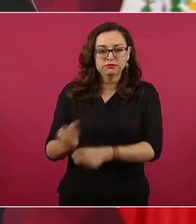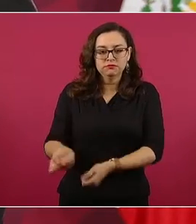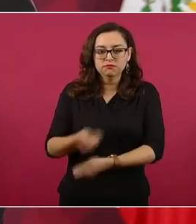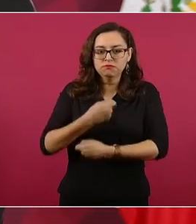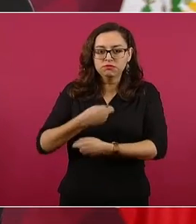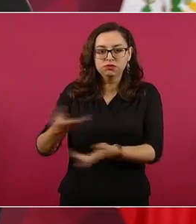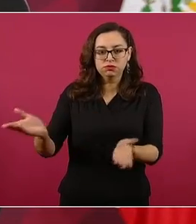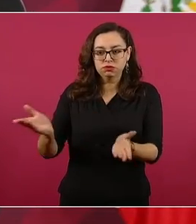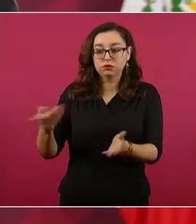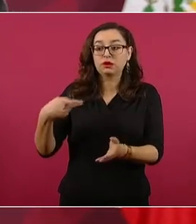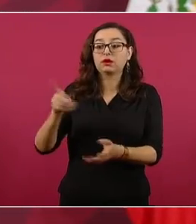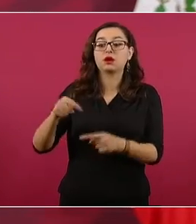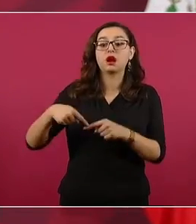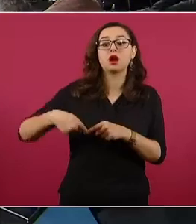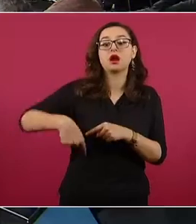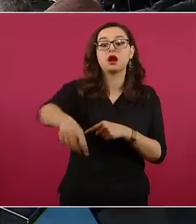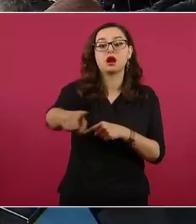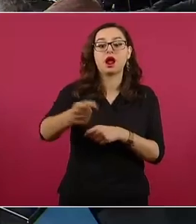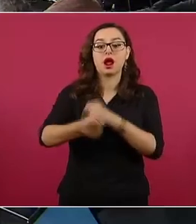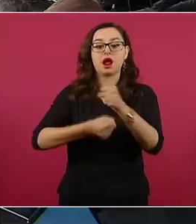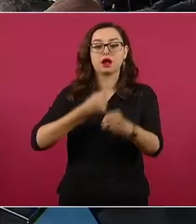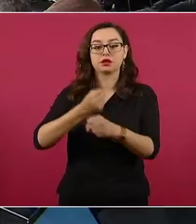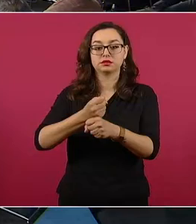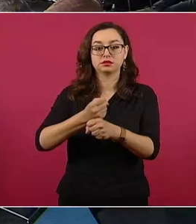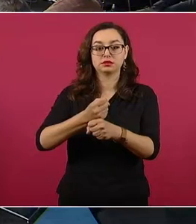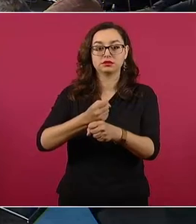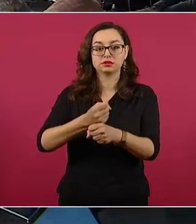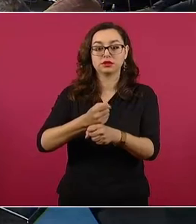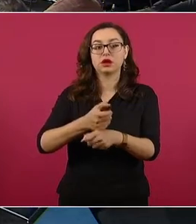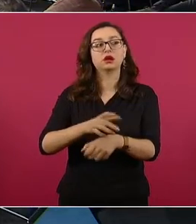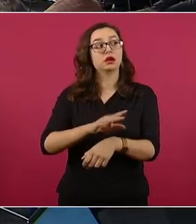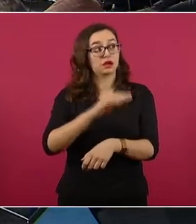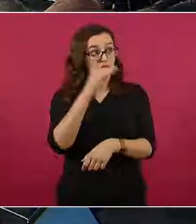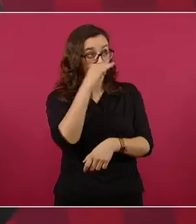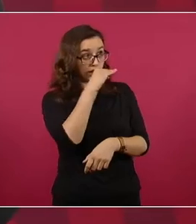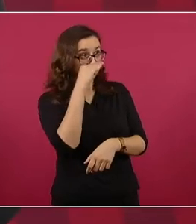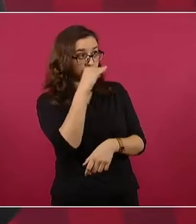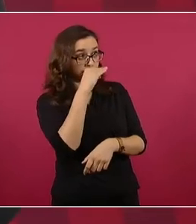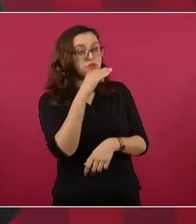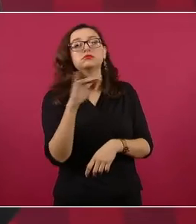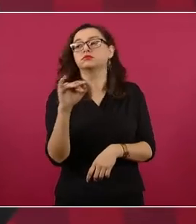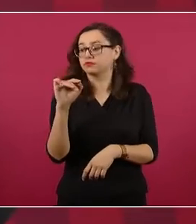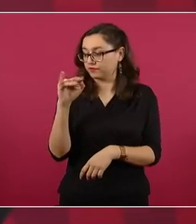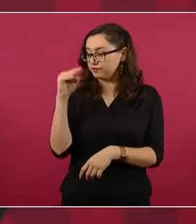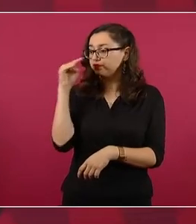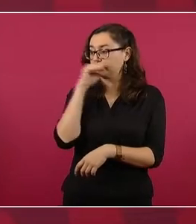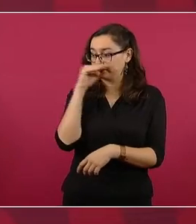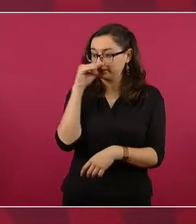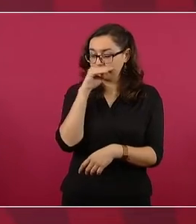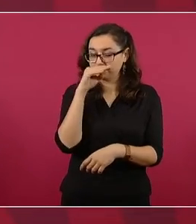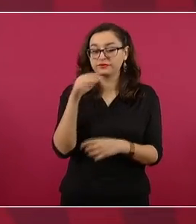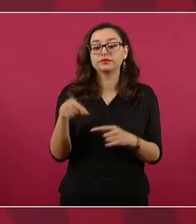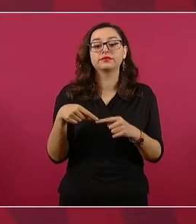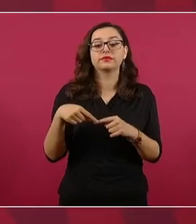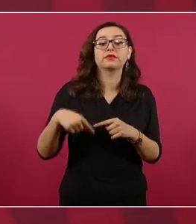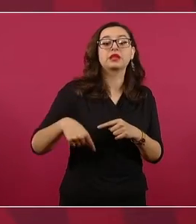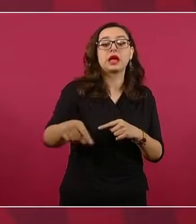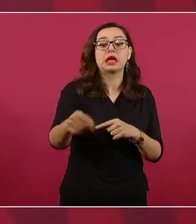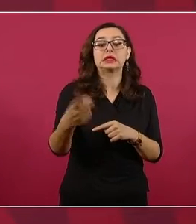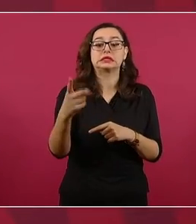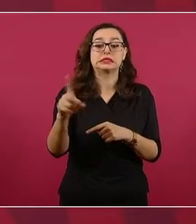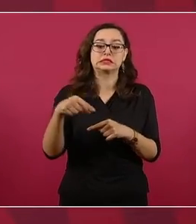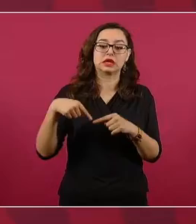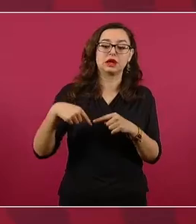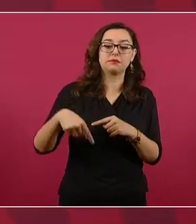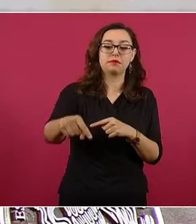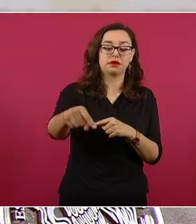a finales de este año gratis. Vamos, sí, gratuitos, vamos a llegar